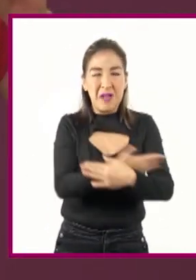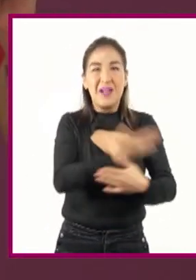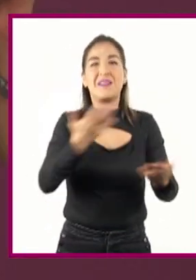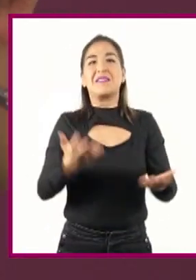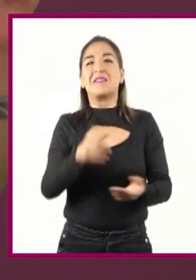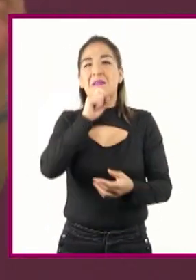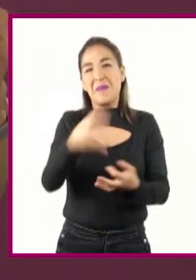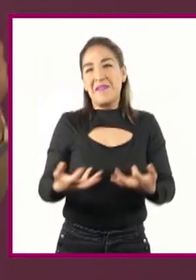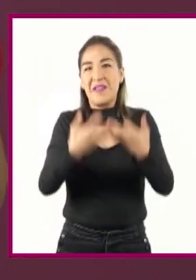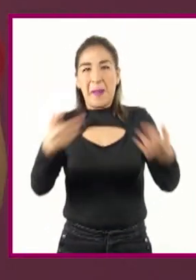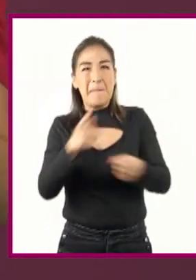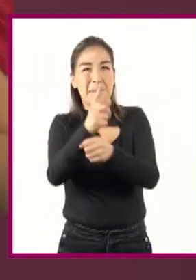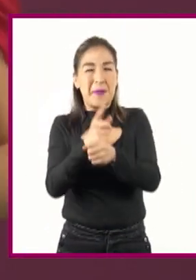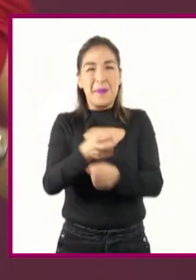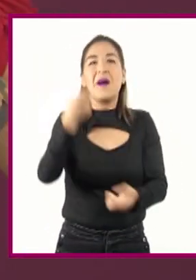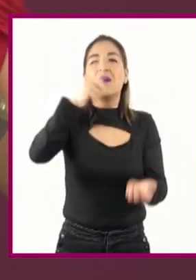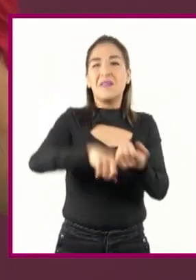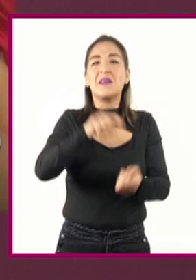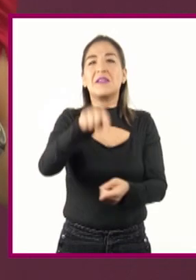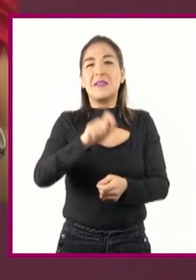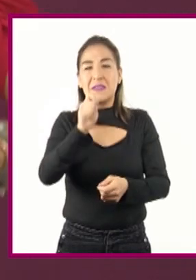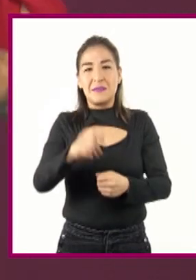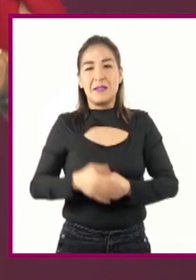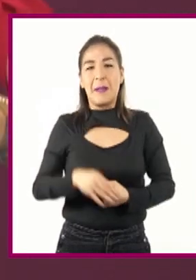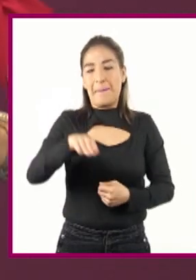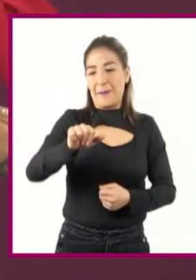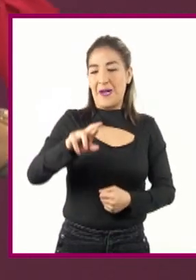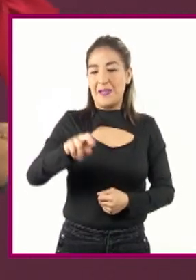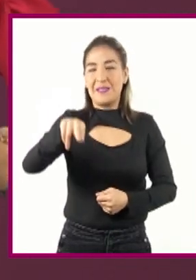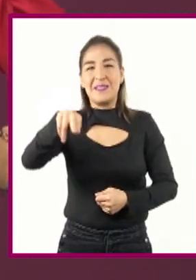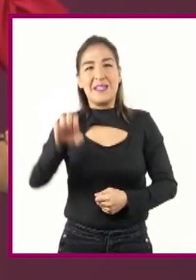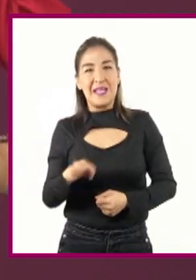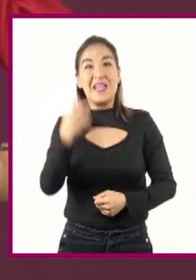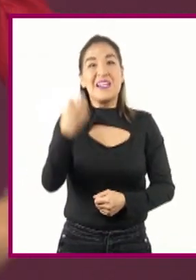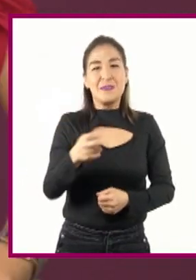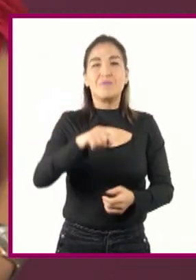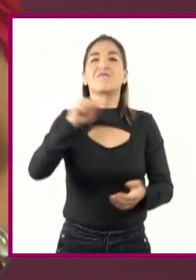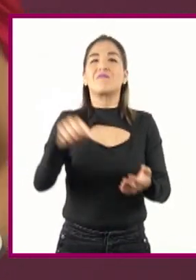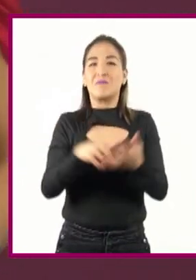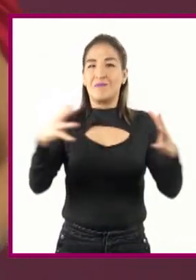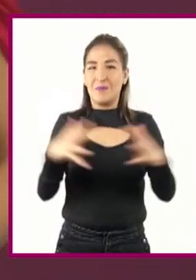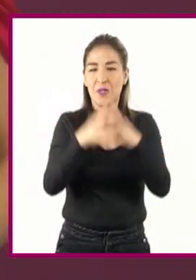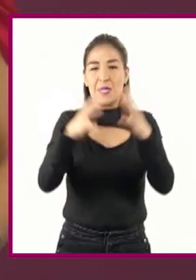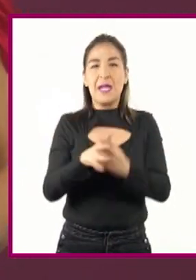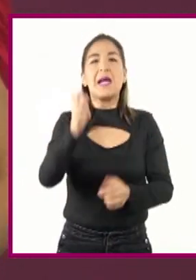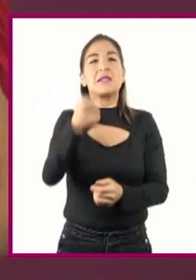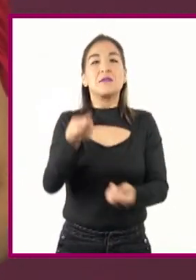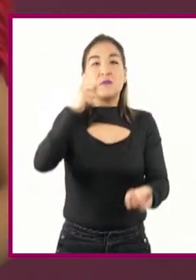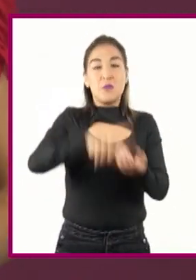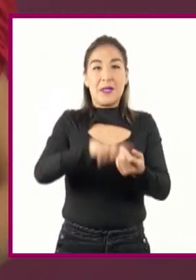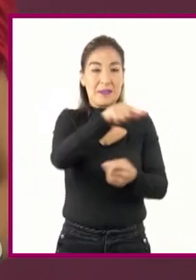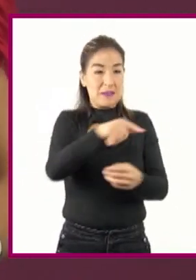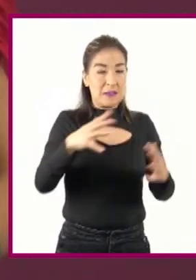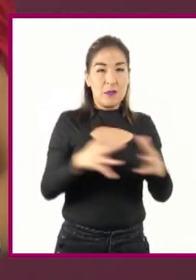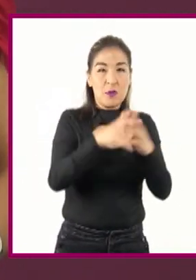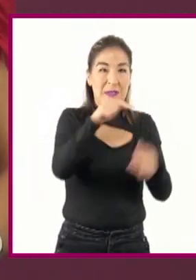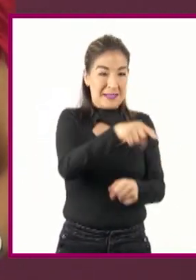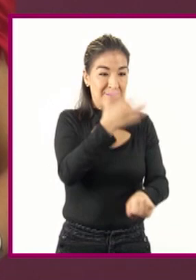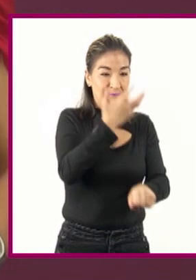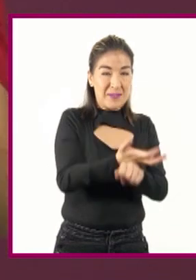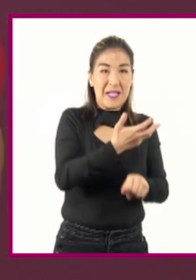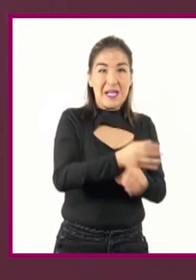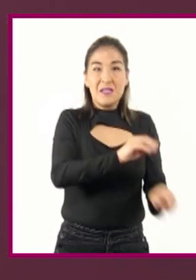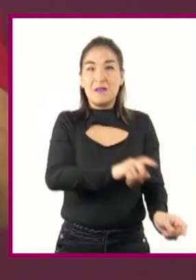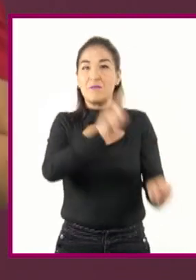batallas más importantes se encuentra la Batalla de Marne. Dos hechos clave: la entrada a la guerra por parte de los Estados Unidos